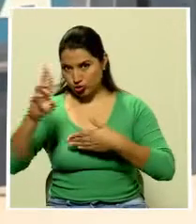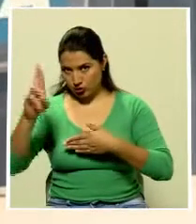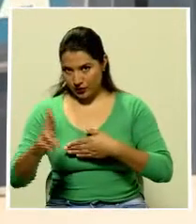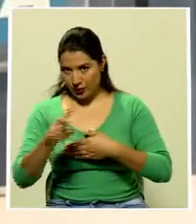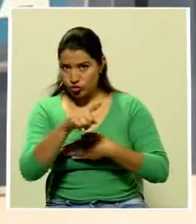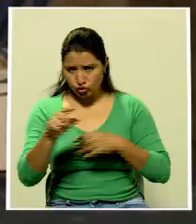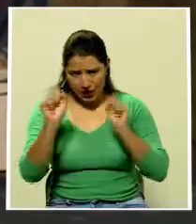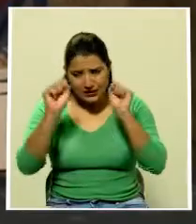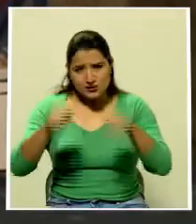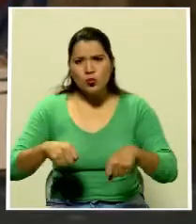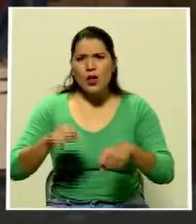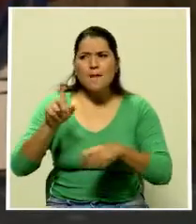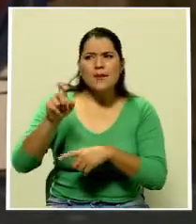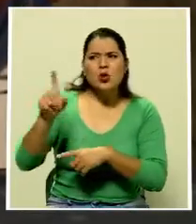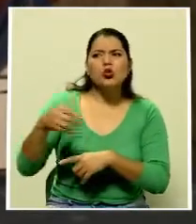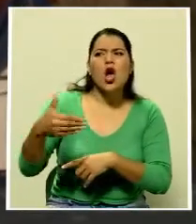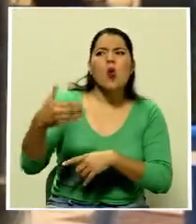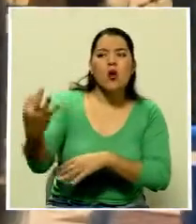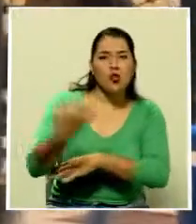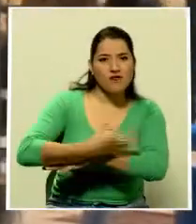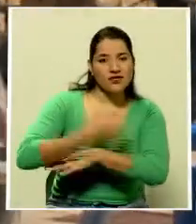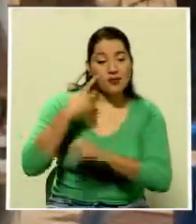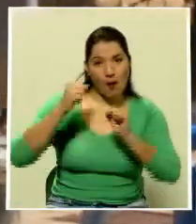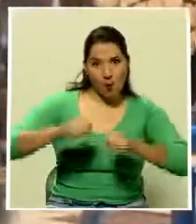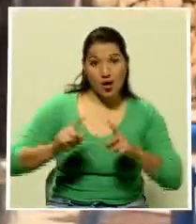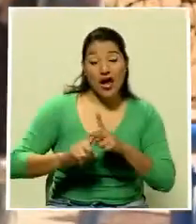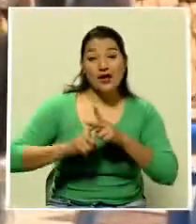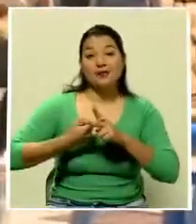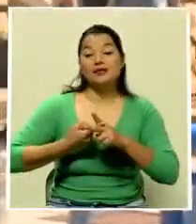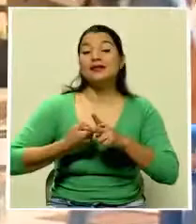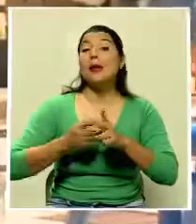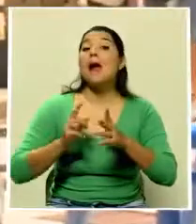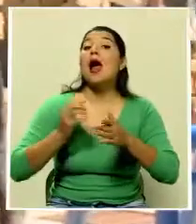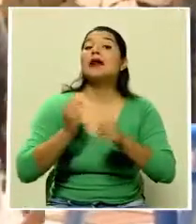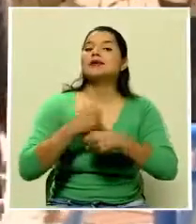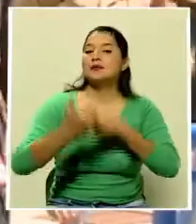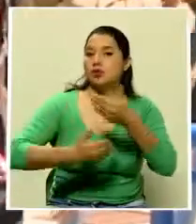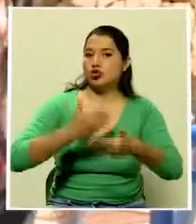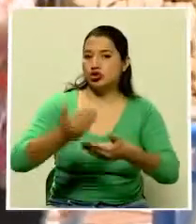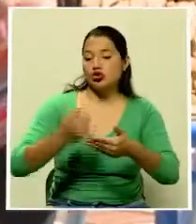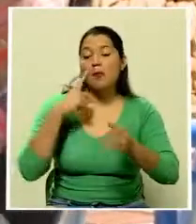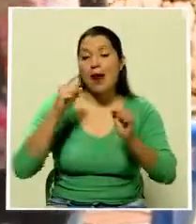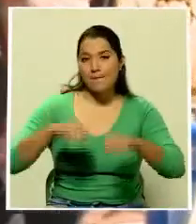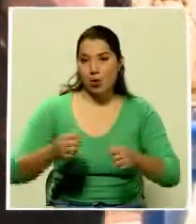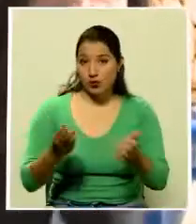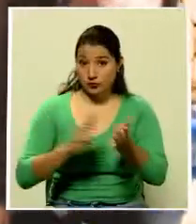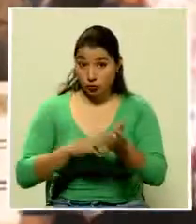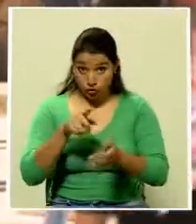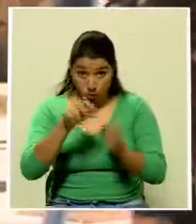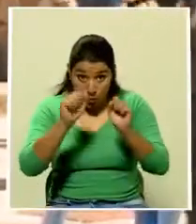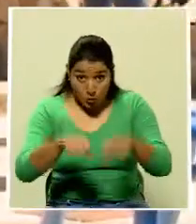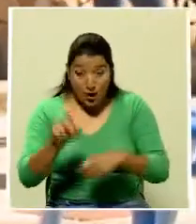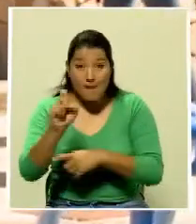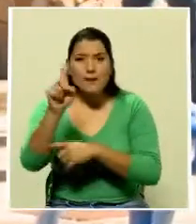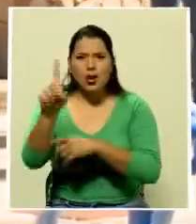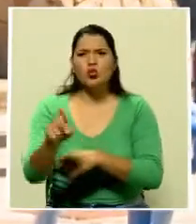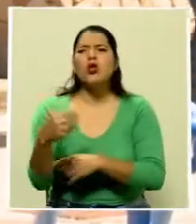consultar las fechas para realizar el proceso de admisión 2020-2021. Las personas podrán consultar sobre la cita de la